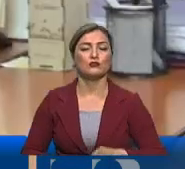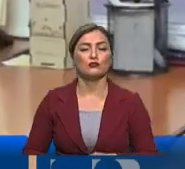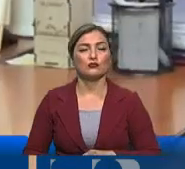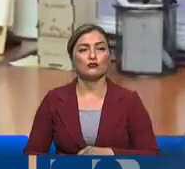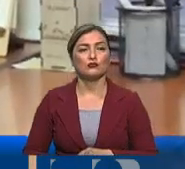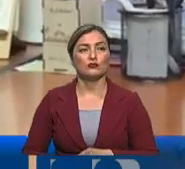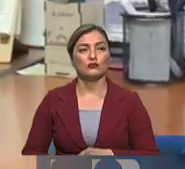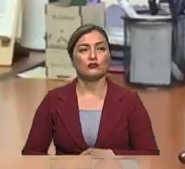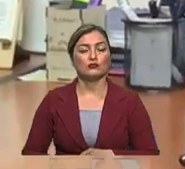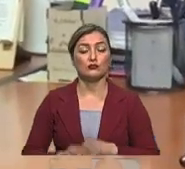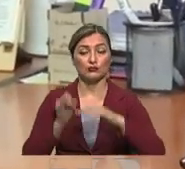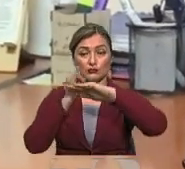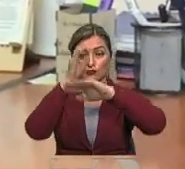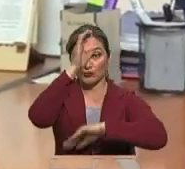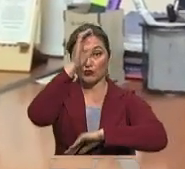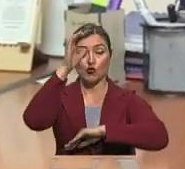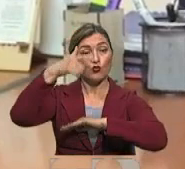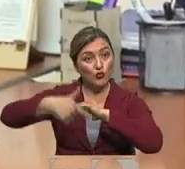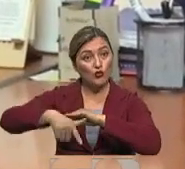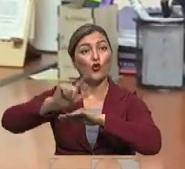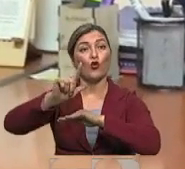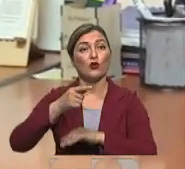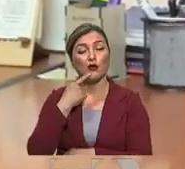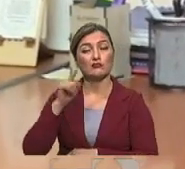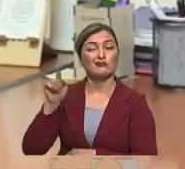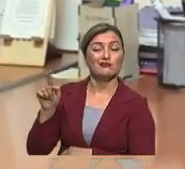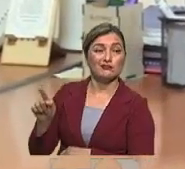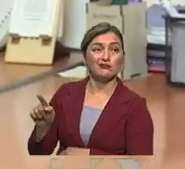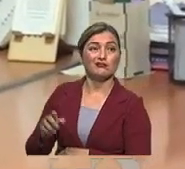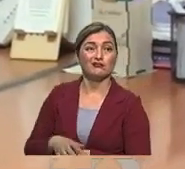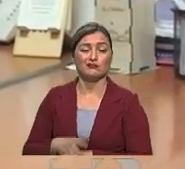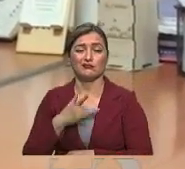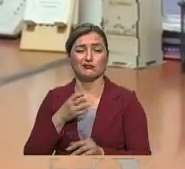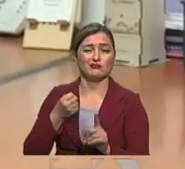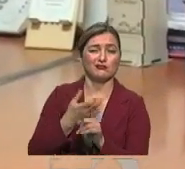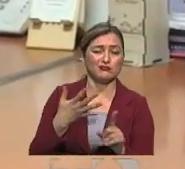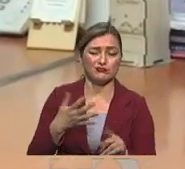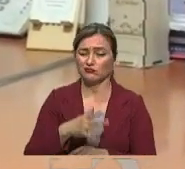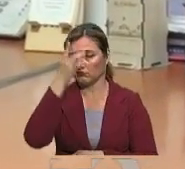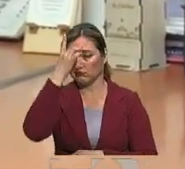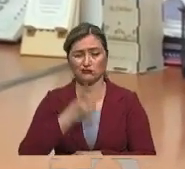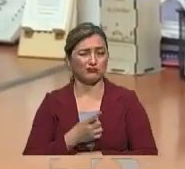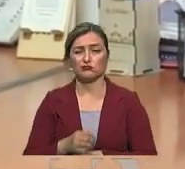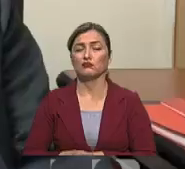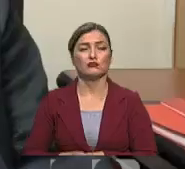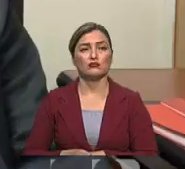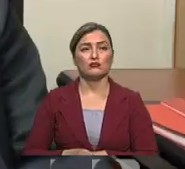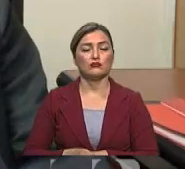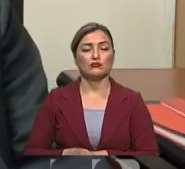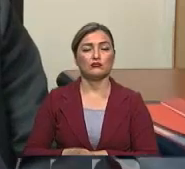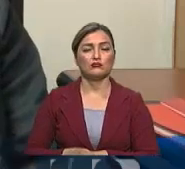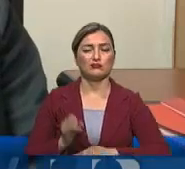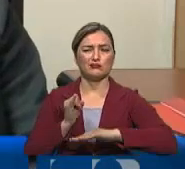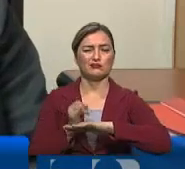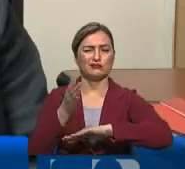República. Ante esto, la Iglesia Católica en Loja afirma por su parte que no se siente afectada ante esta resolución. La Iglesia